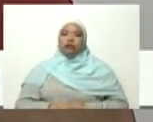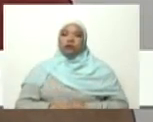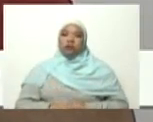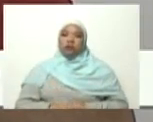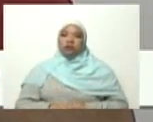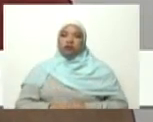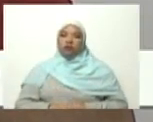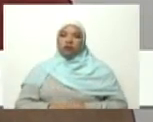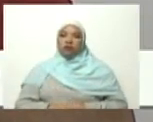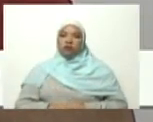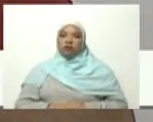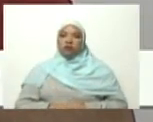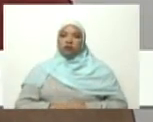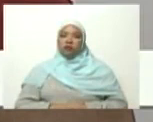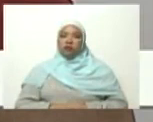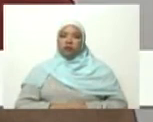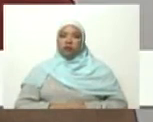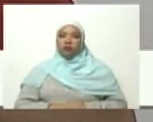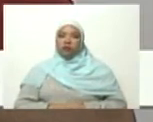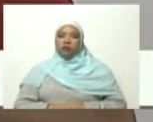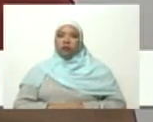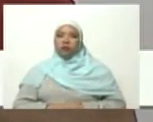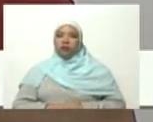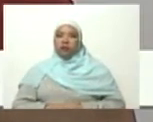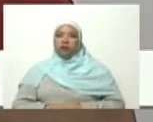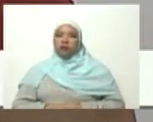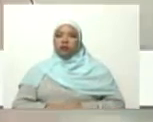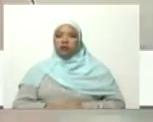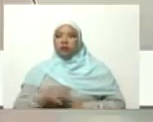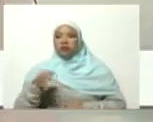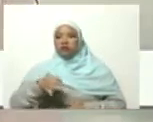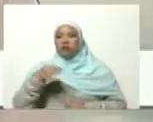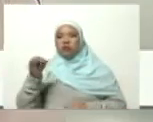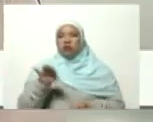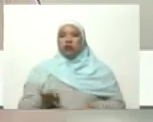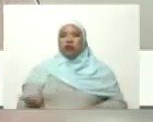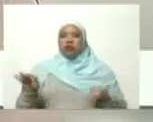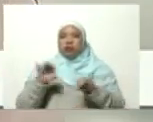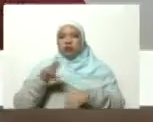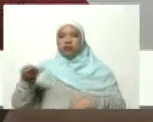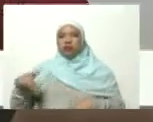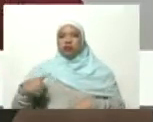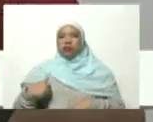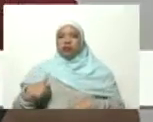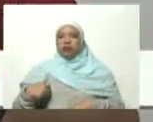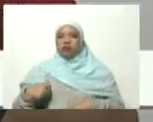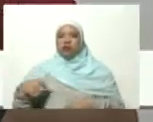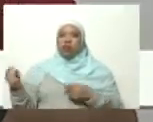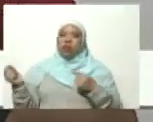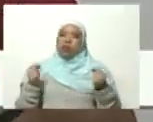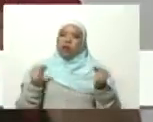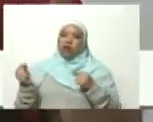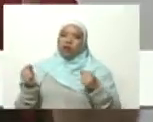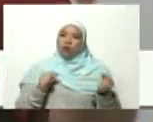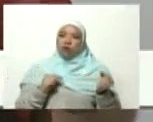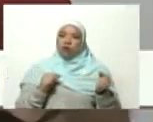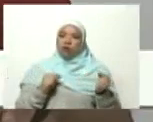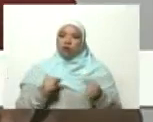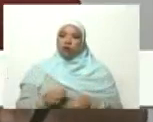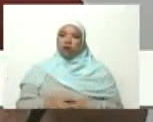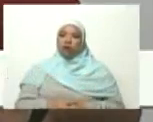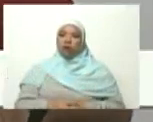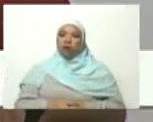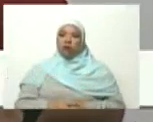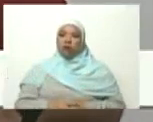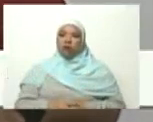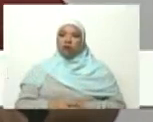Lo primero, no tiene sentido de nada. Pero bueno, eso es parte de estas discusiones. Y ahí es lo bueno